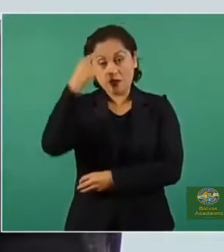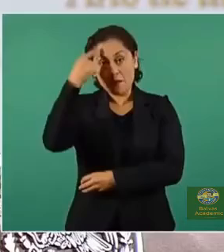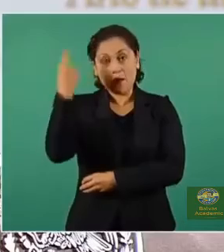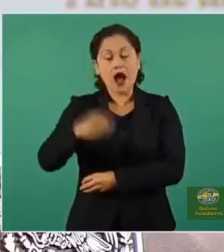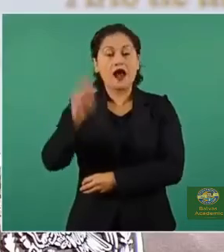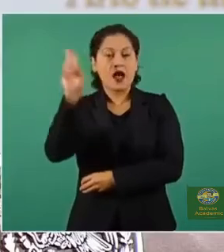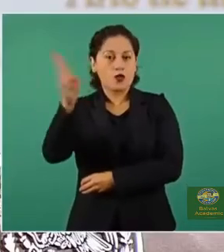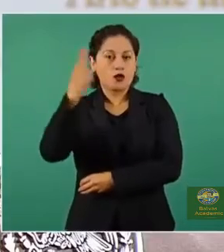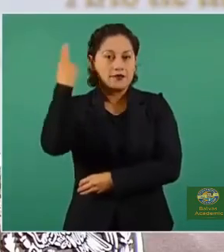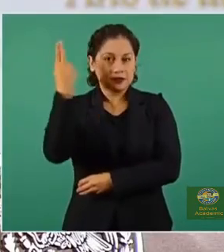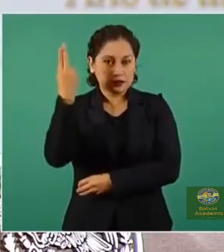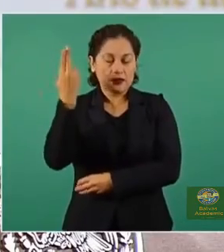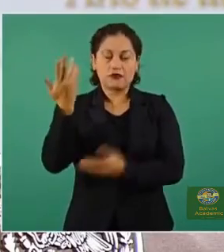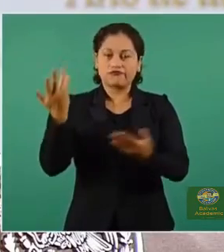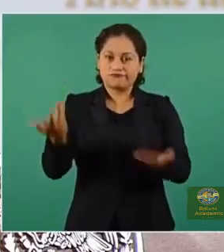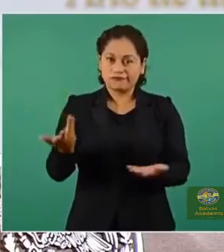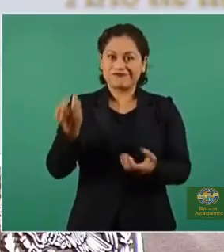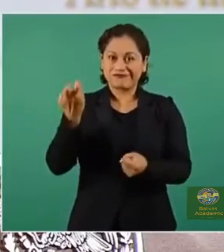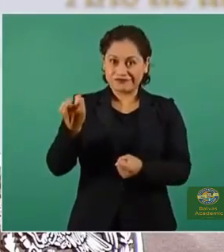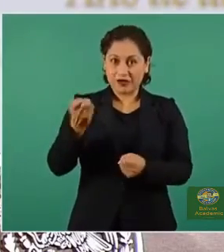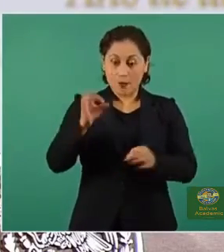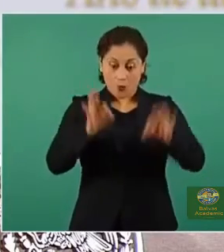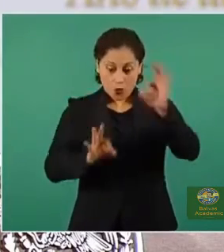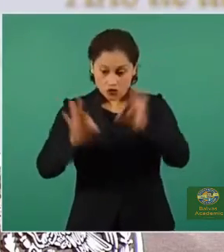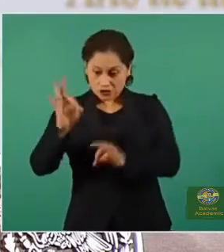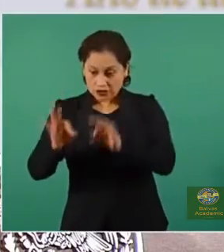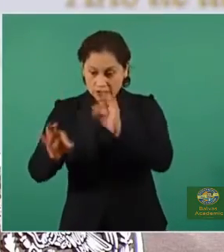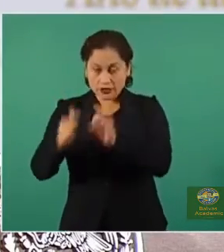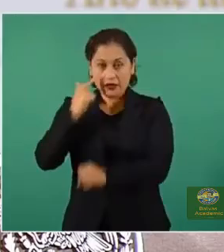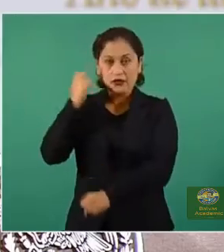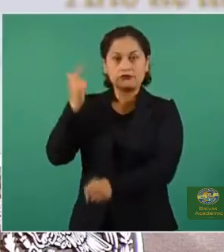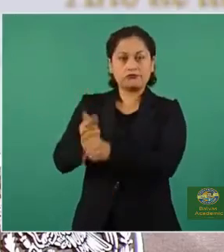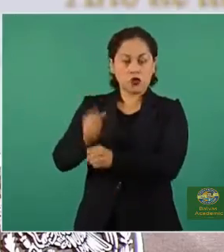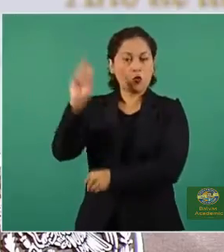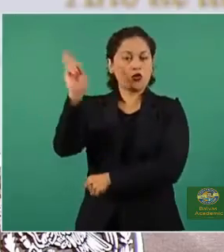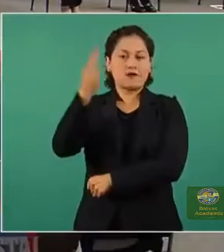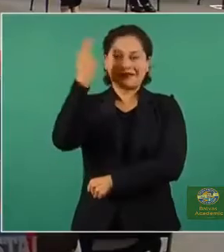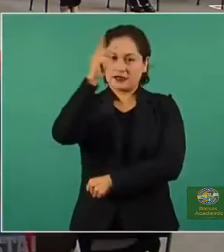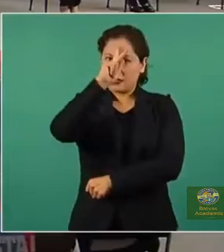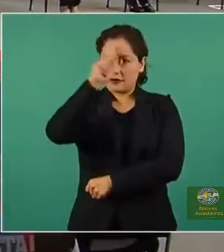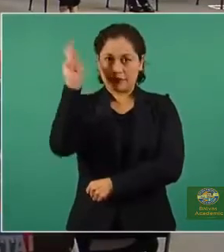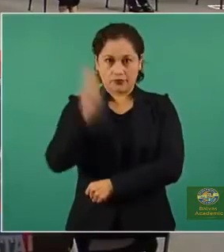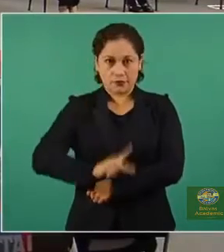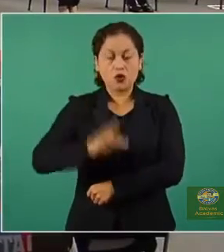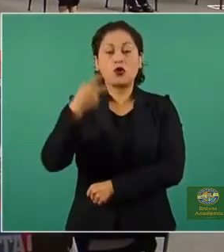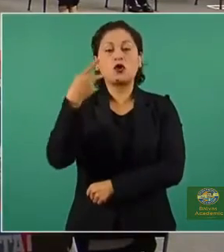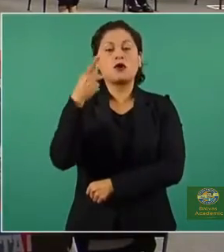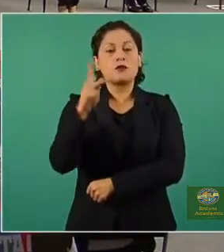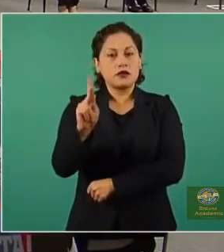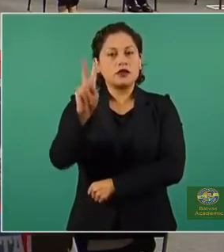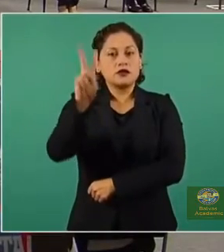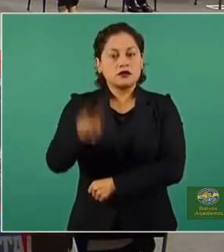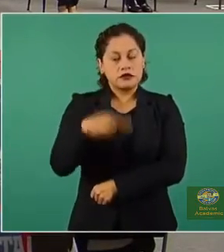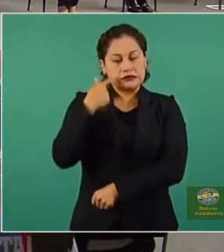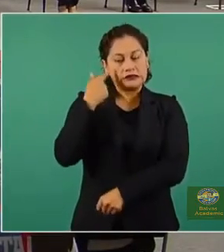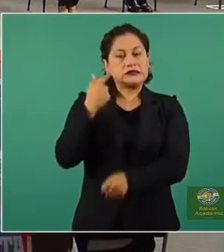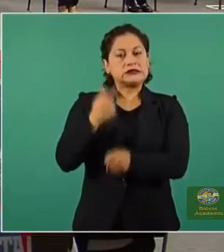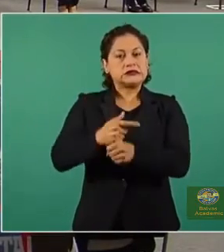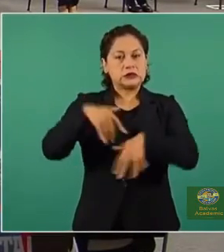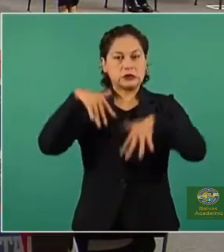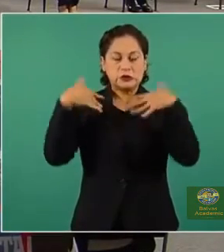superior. Si bien el porcentaje más alto se da en educación media superior, lo delicado es que el mayor número de niños y